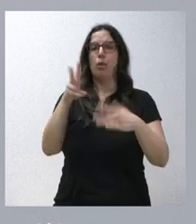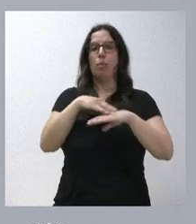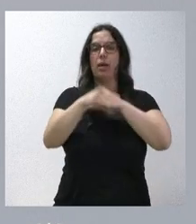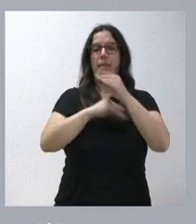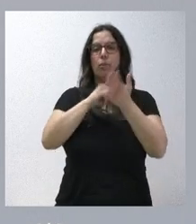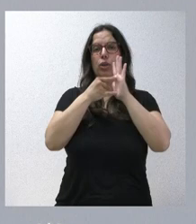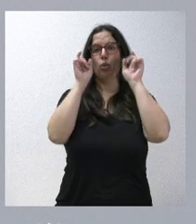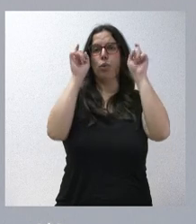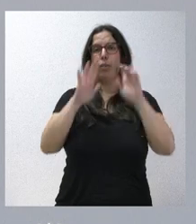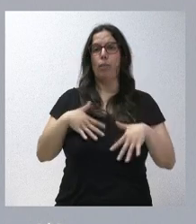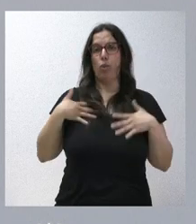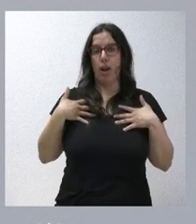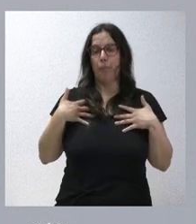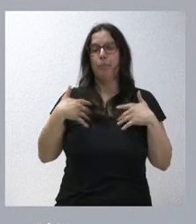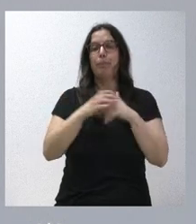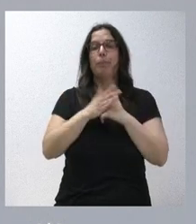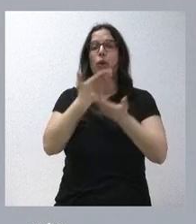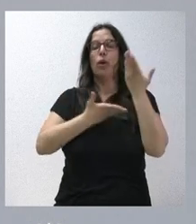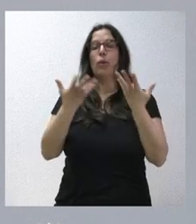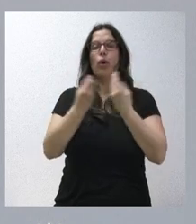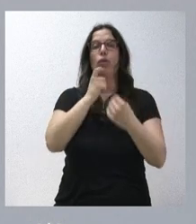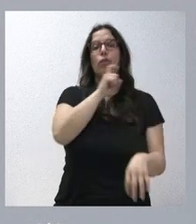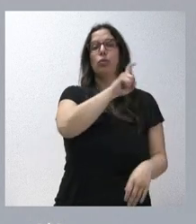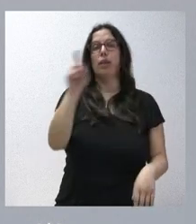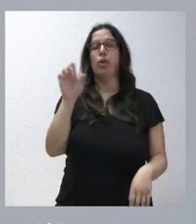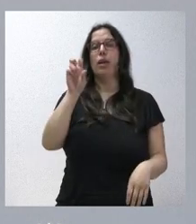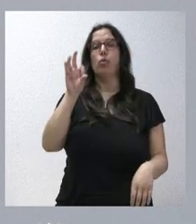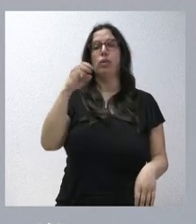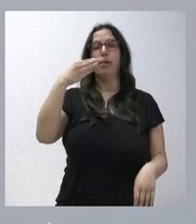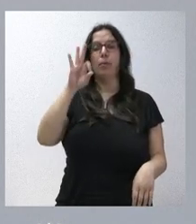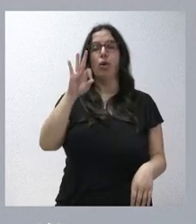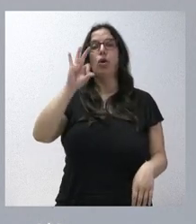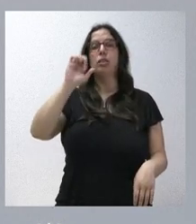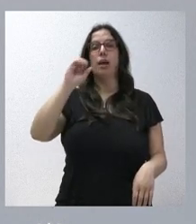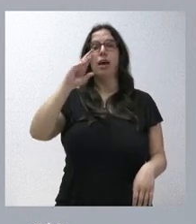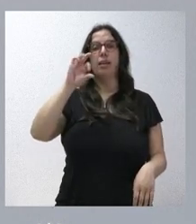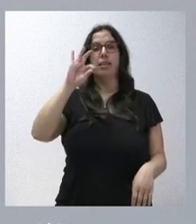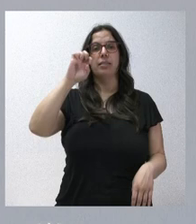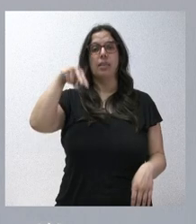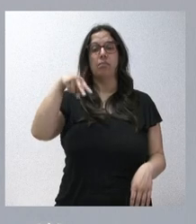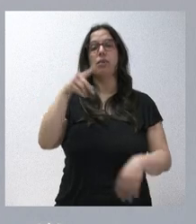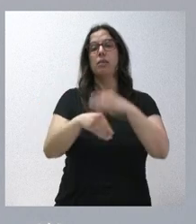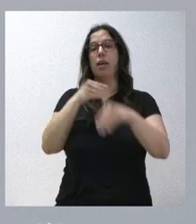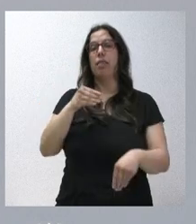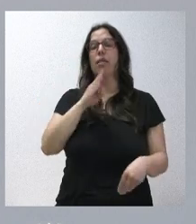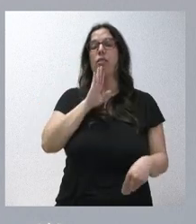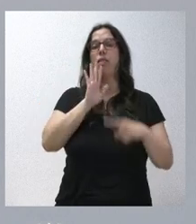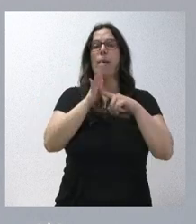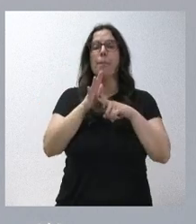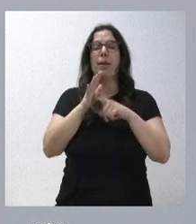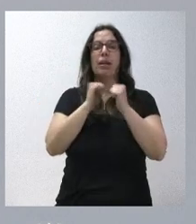educación ional en colaboración con la fundación eusebio sacristán se va a realizar en el parque La Roca